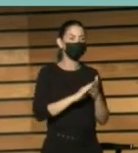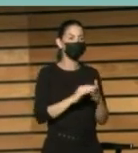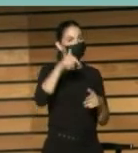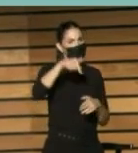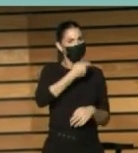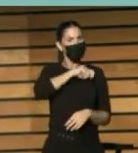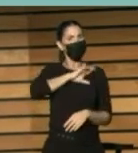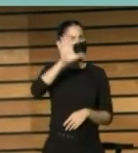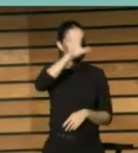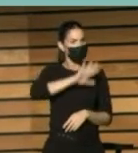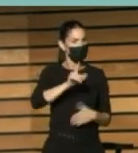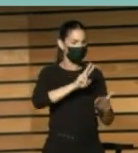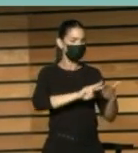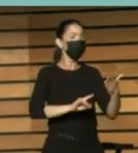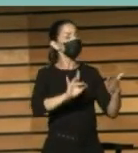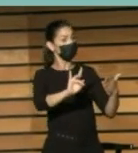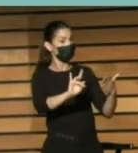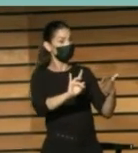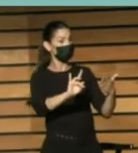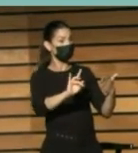sí leemos cada vez más.